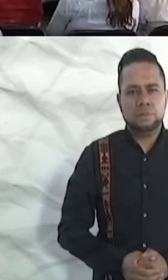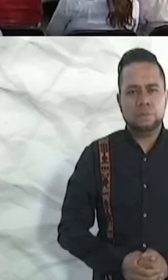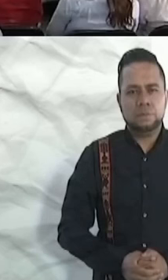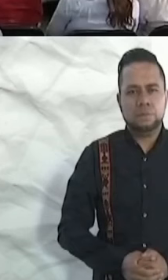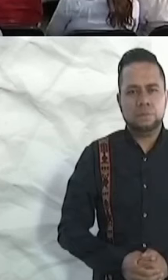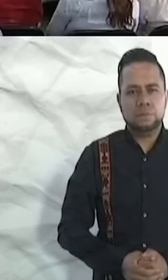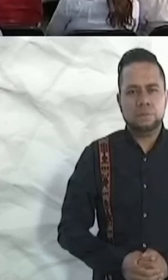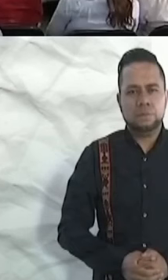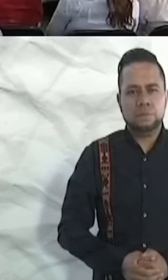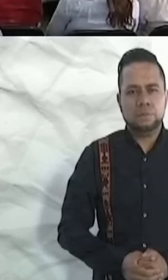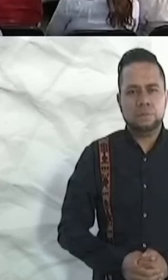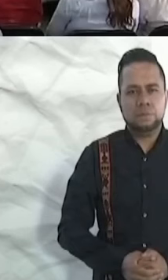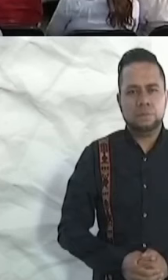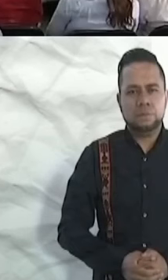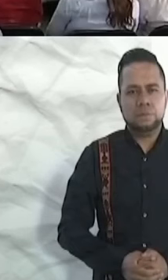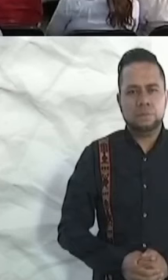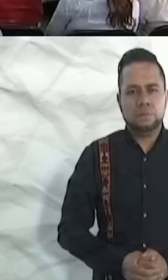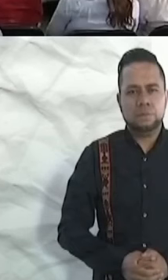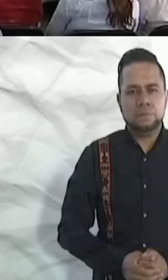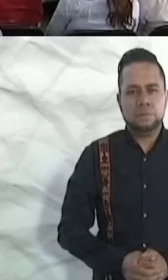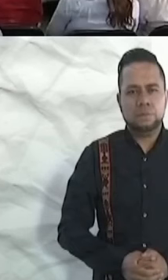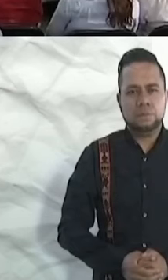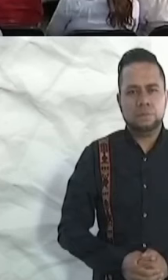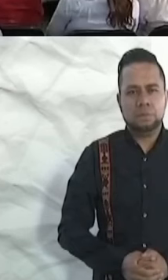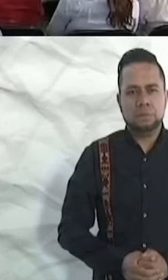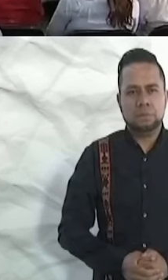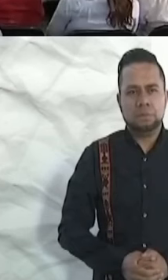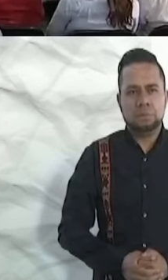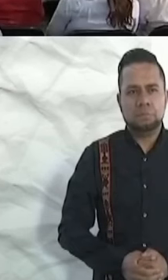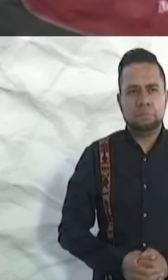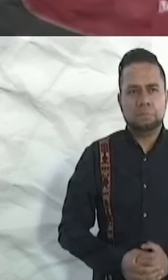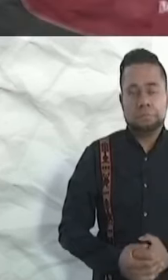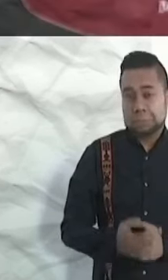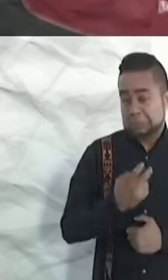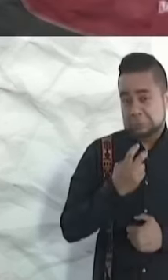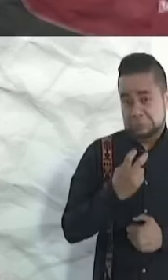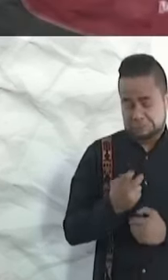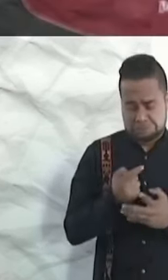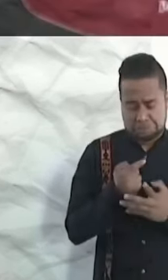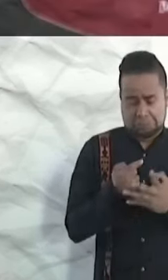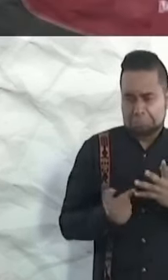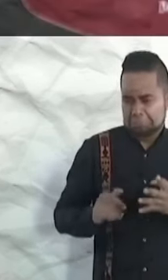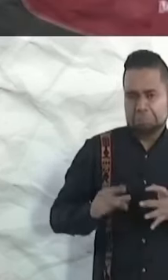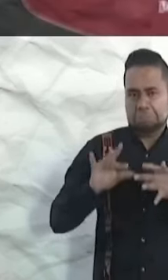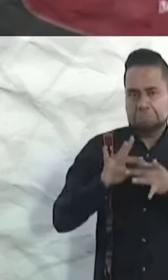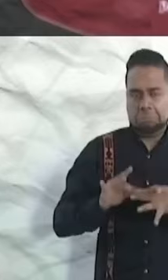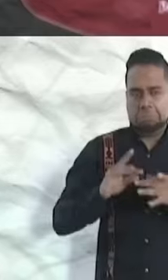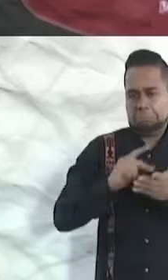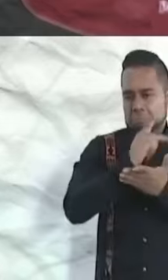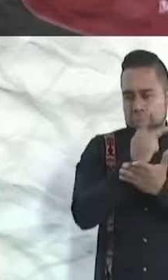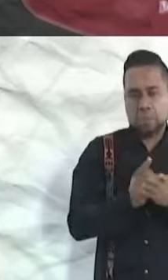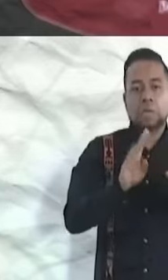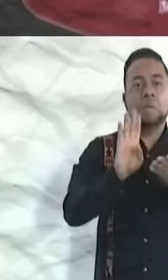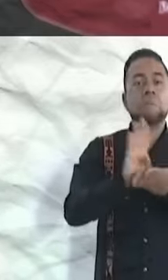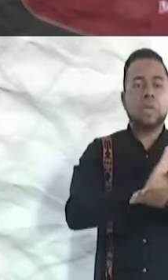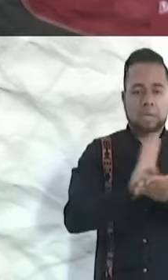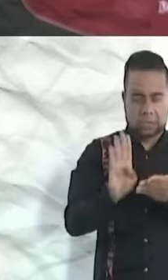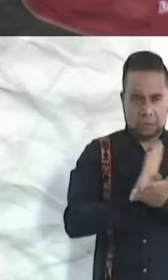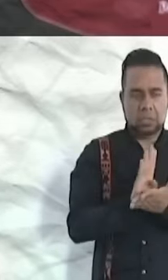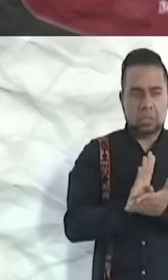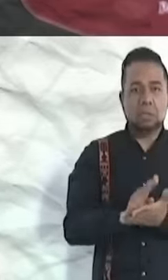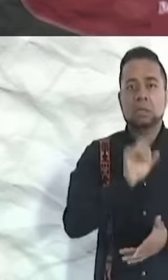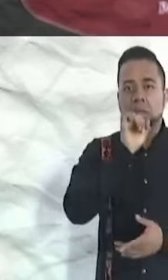forma integral, al hombre, a la mujer, al ser humano, básicamente. Estos son algunos de los programas de bienestar, y